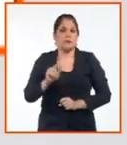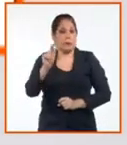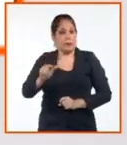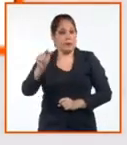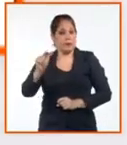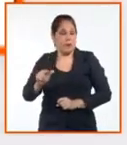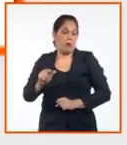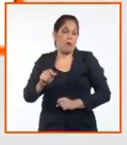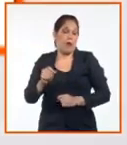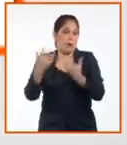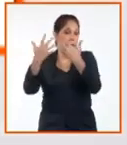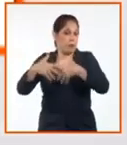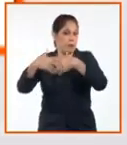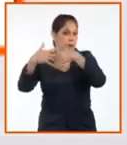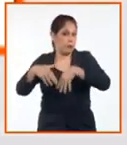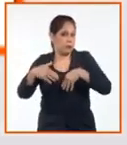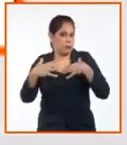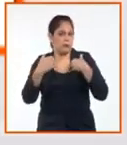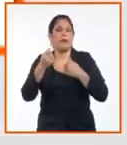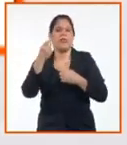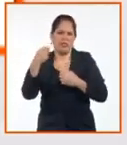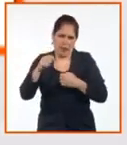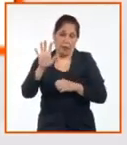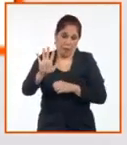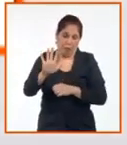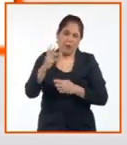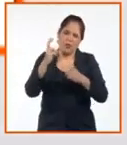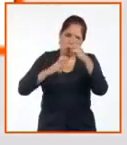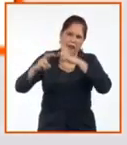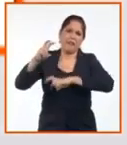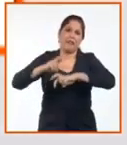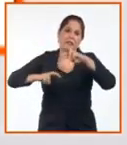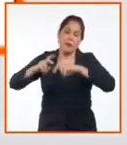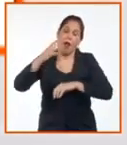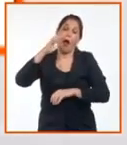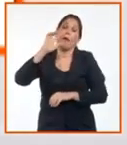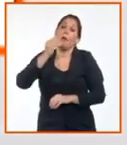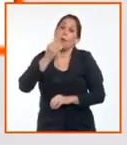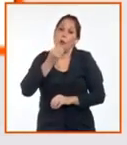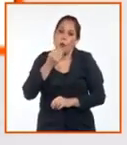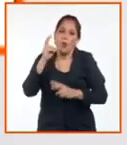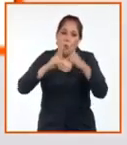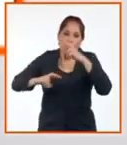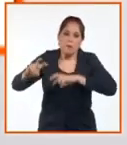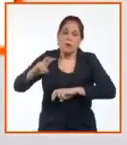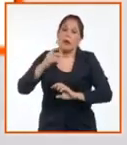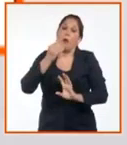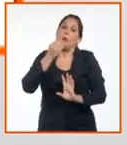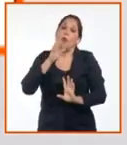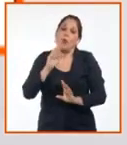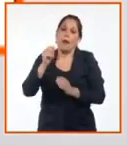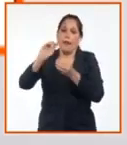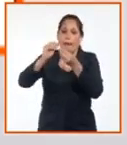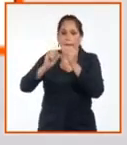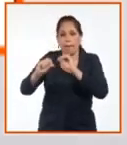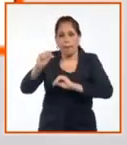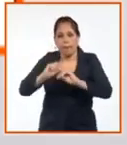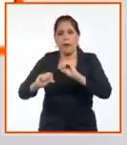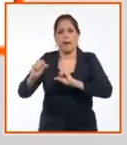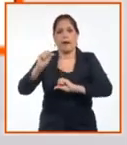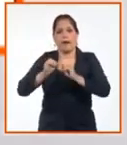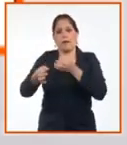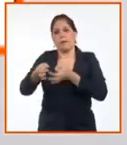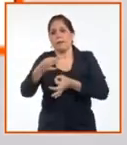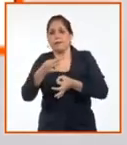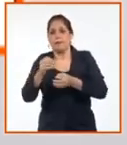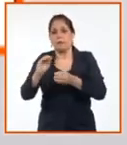que lo que tienen que hacer revisiones de hacer investigaciones para ver los componentes que son